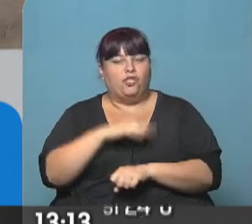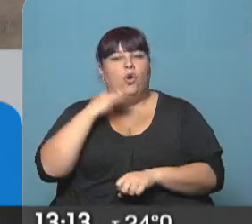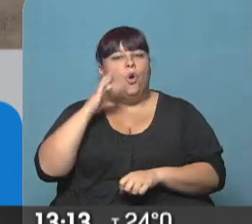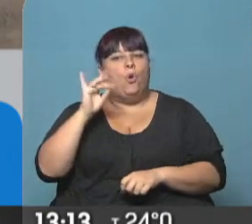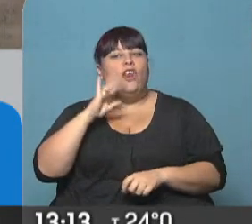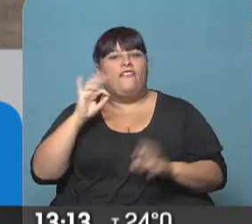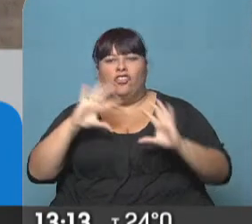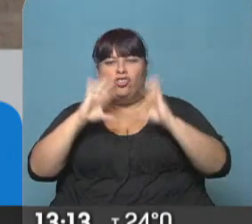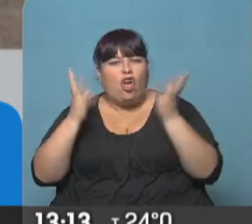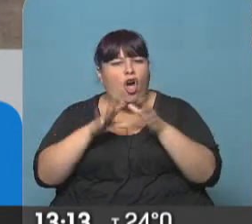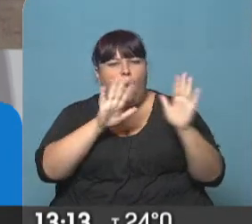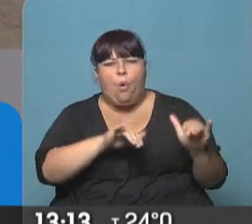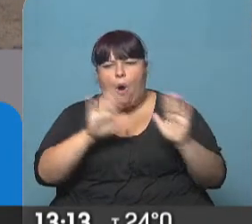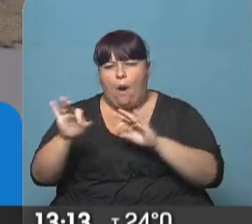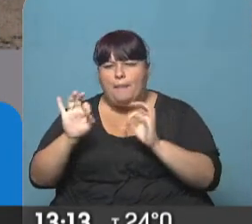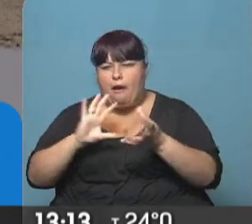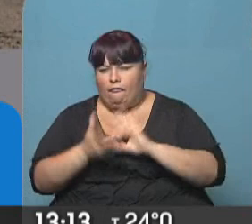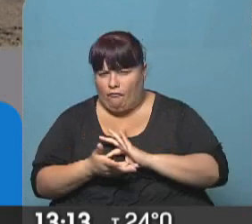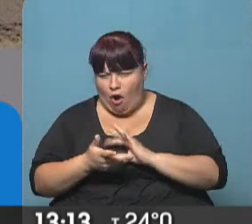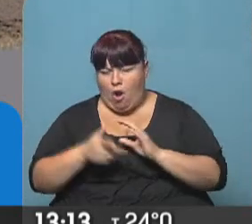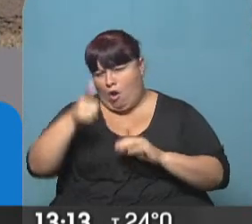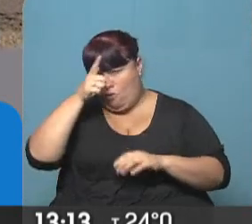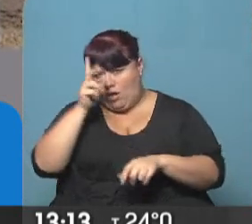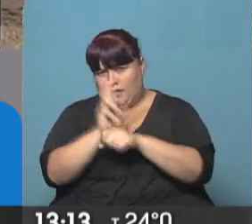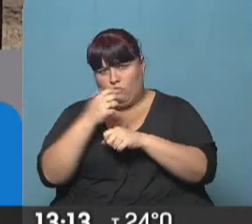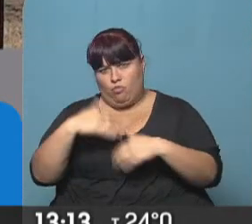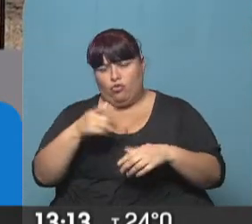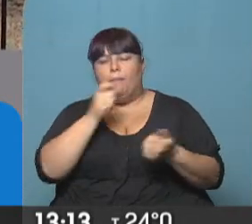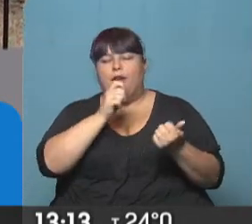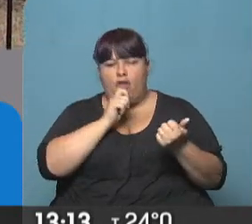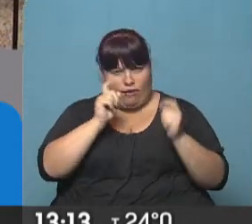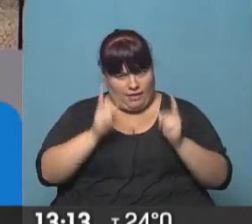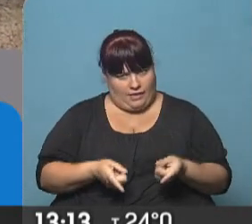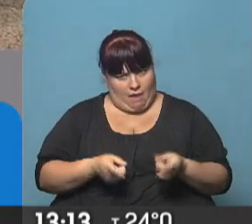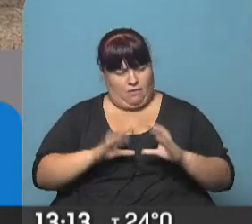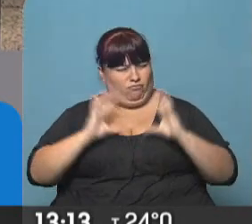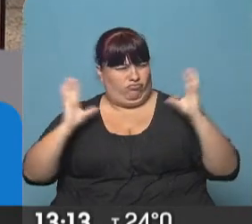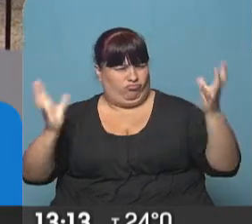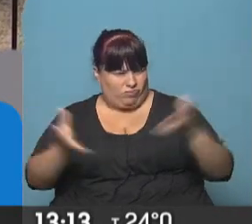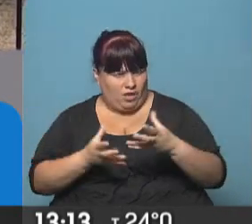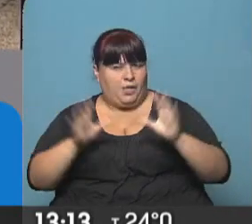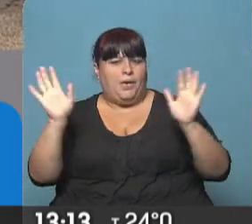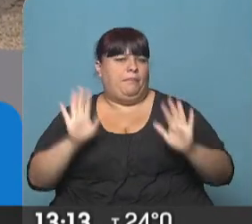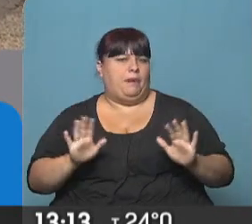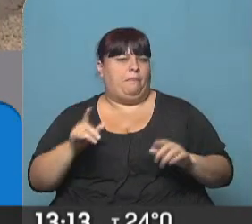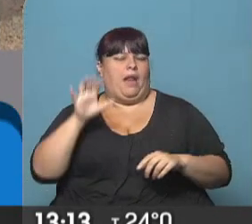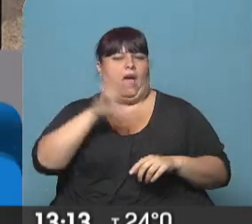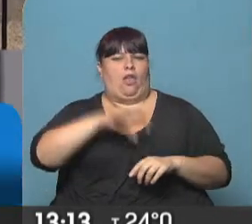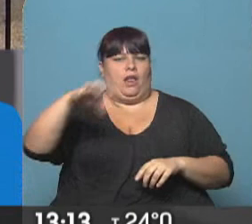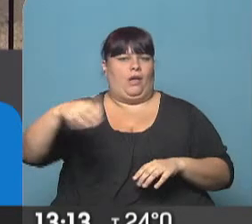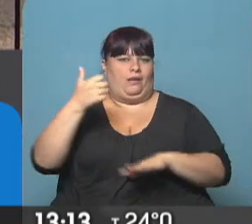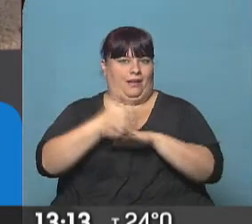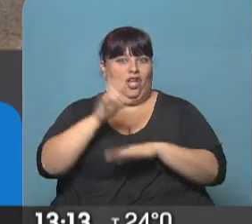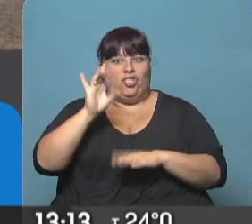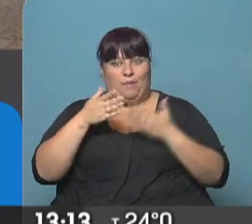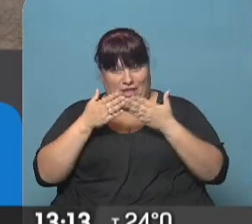Vido, todo fue exactamente casi igual. Mucho operativo de prensa, también como el operativo de seguridad, montado en todas y cada una de las guardias, no solamente